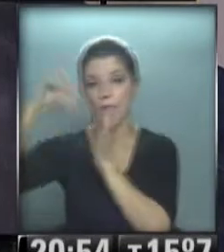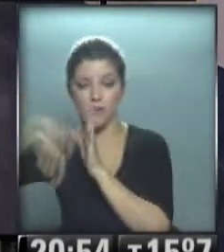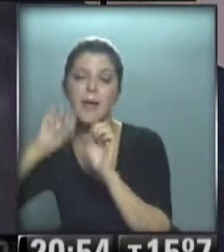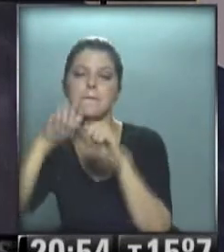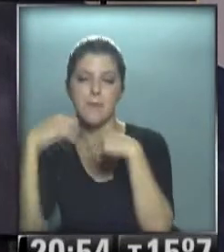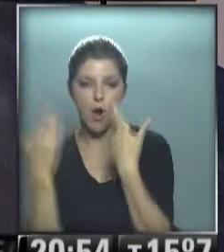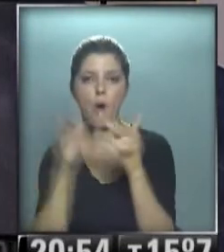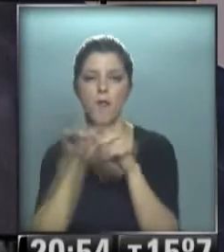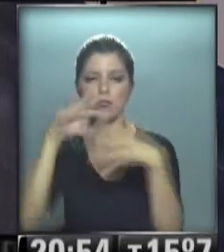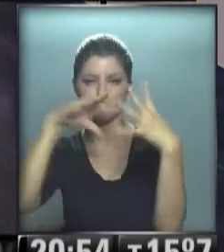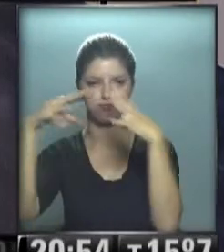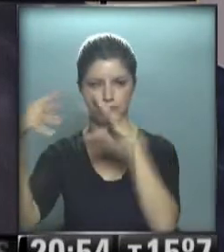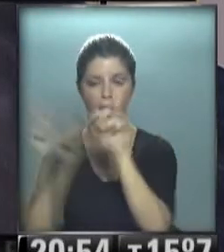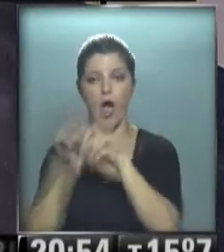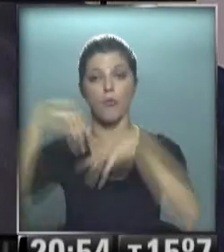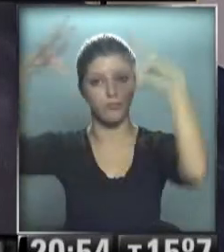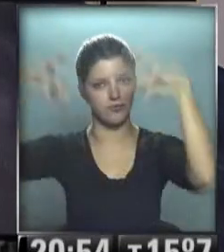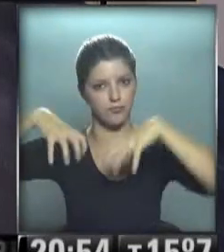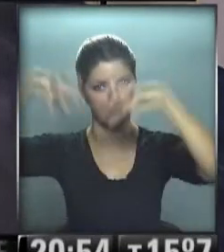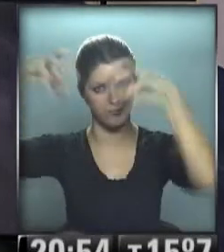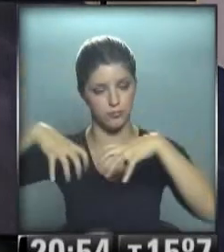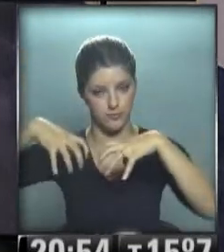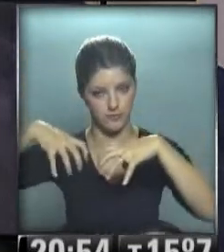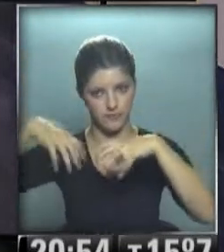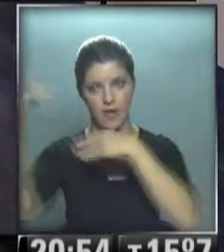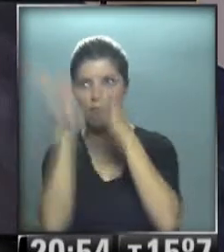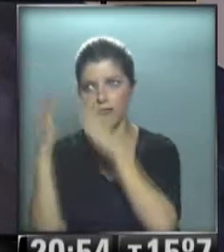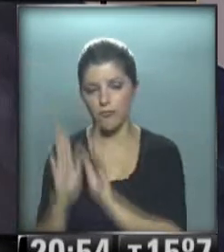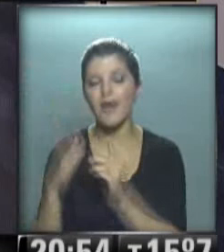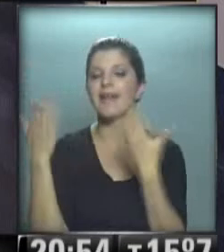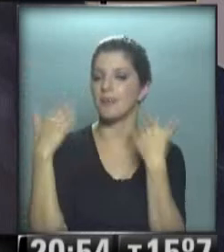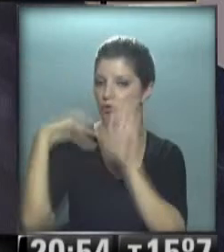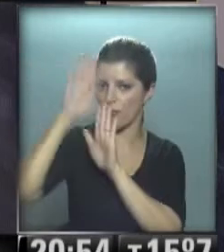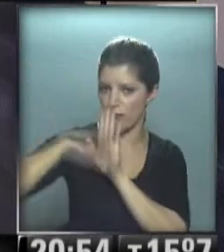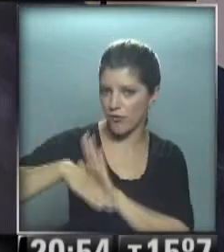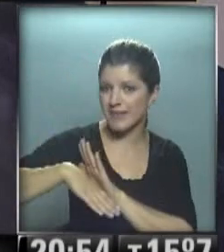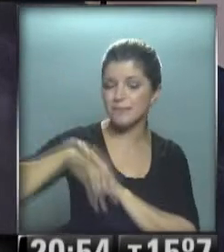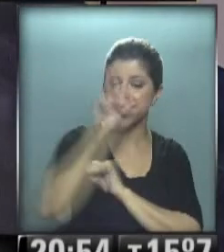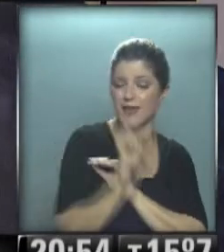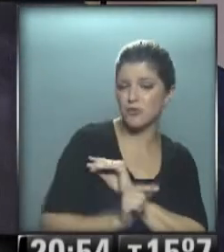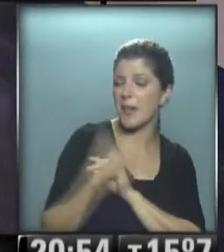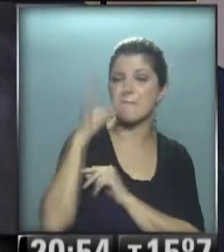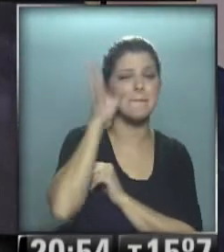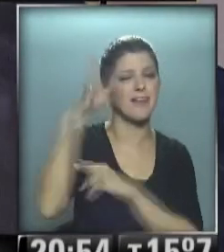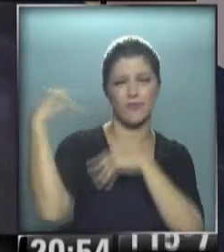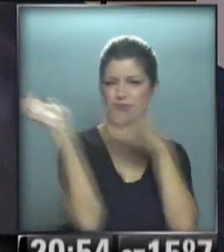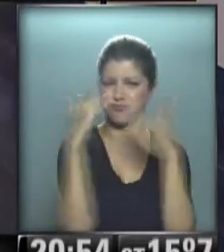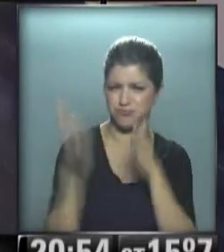tiempo pero con mucha nubosidad, algunas lloviznas con vientos del sudeste y descenso de las temperaturas y mucho viento en la región patagónica con